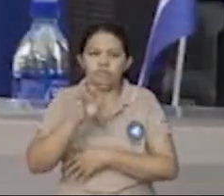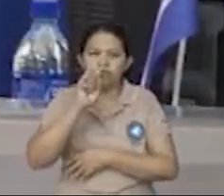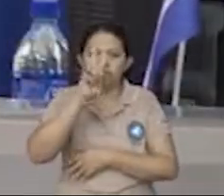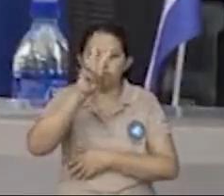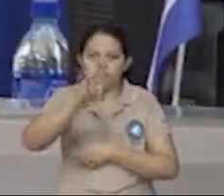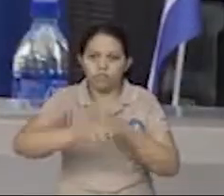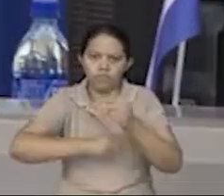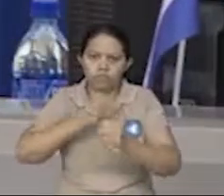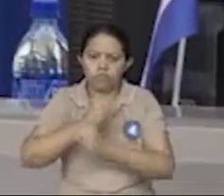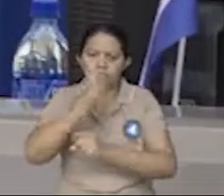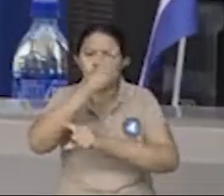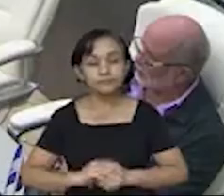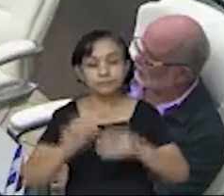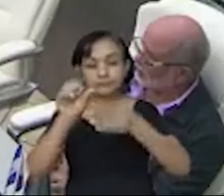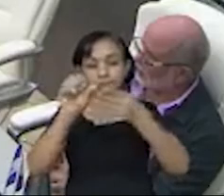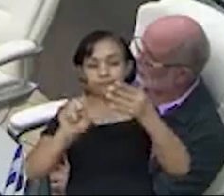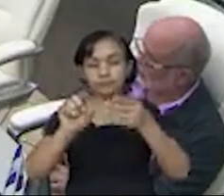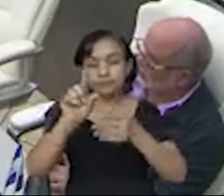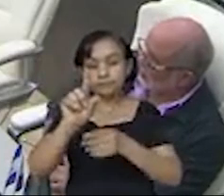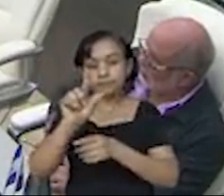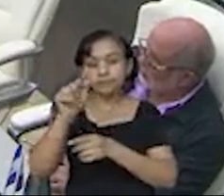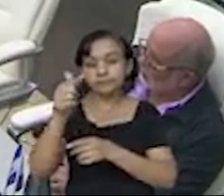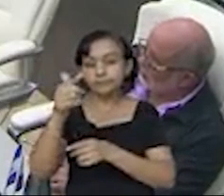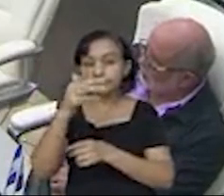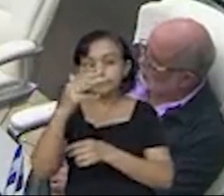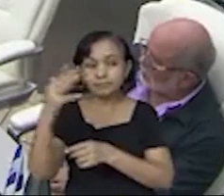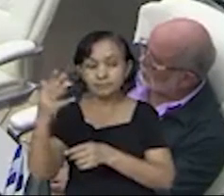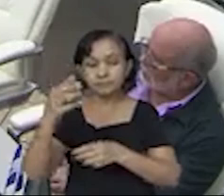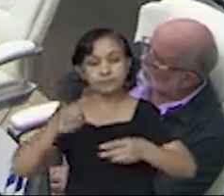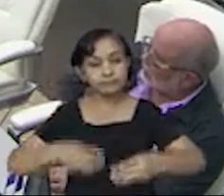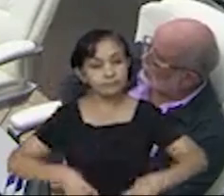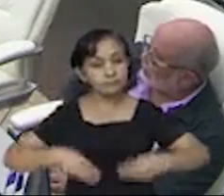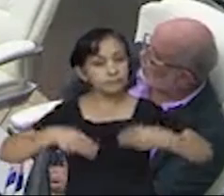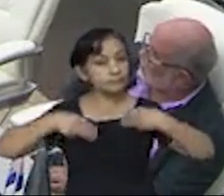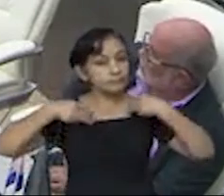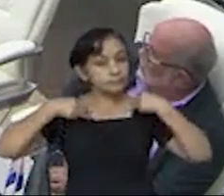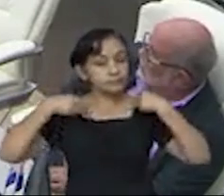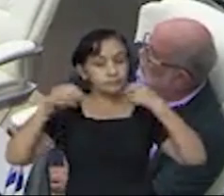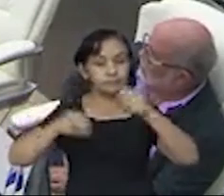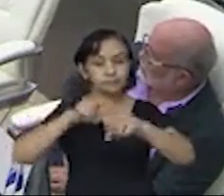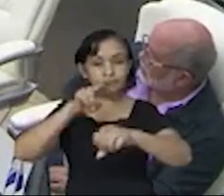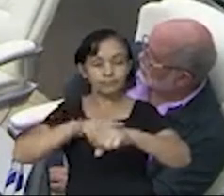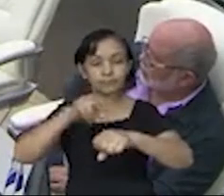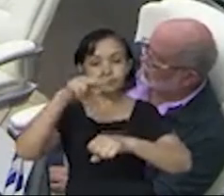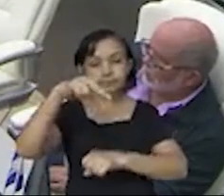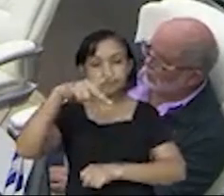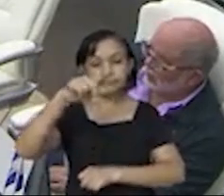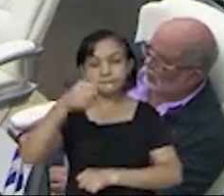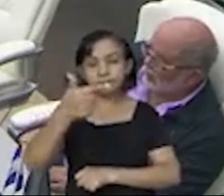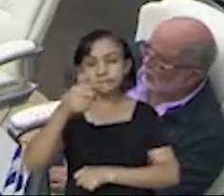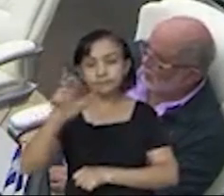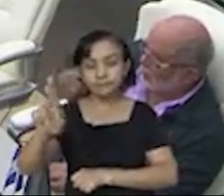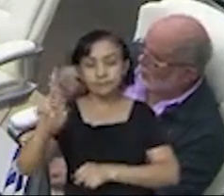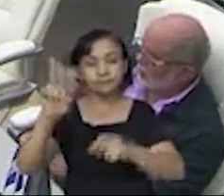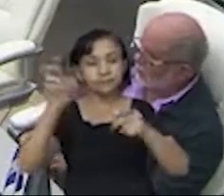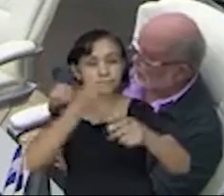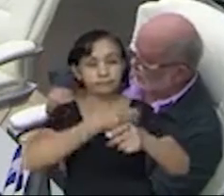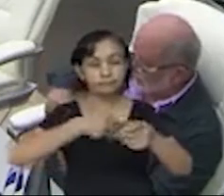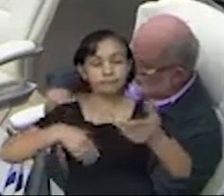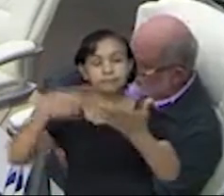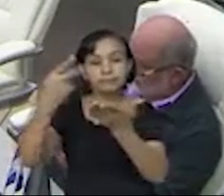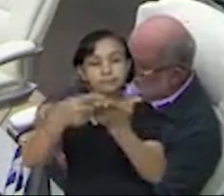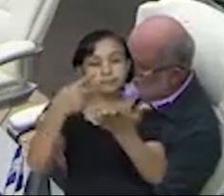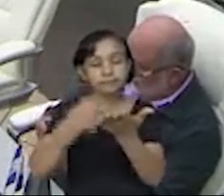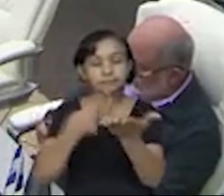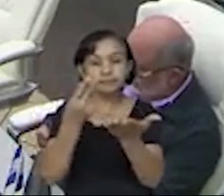de 2 años y medio. Asimismo, aprobó la ley de reforma a la Ley de Fomento y Regulación de las Microfinanzas, la